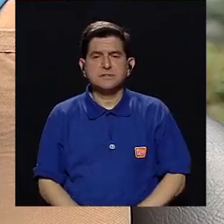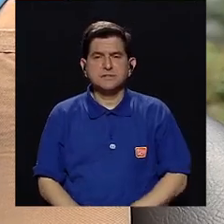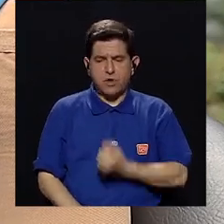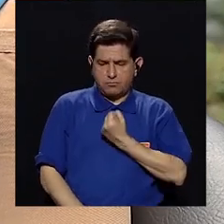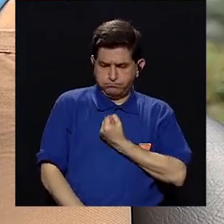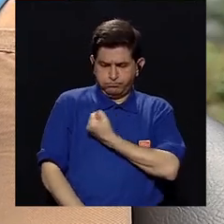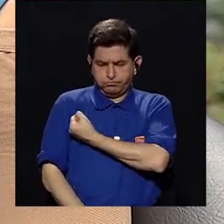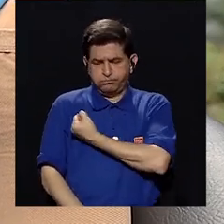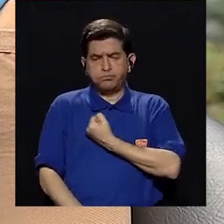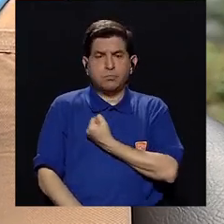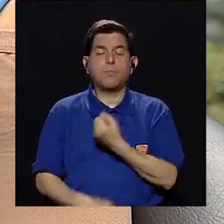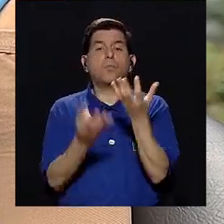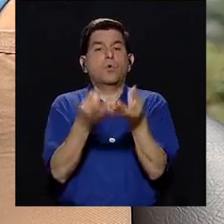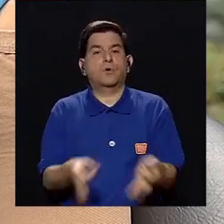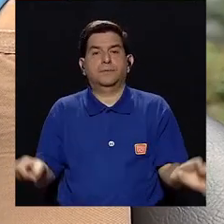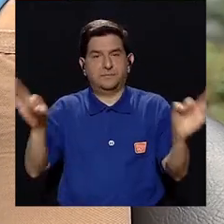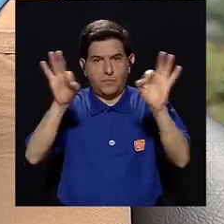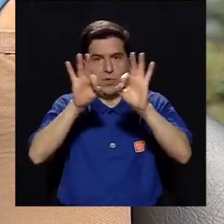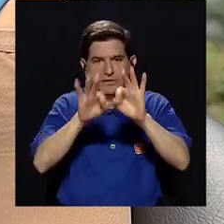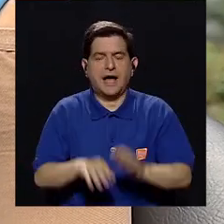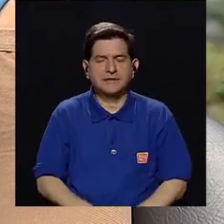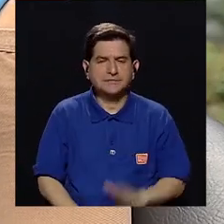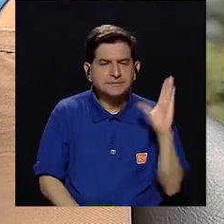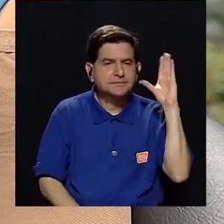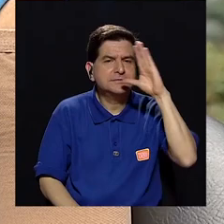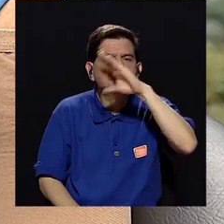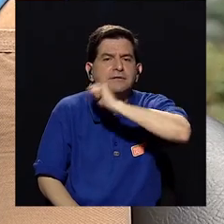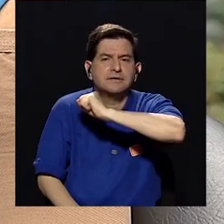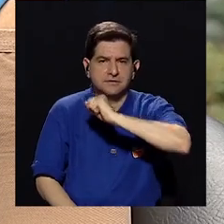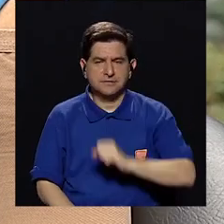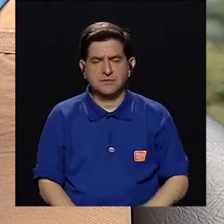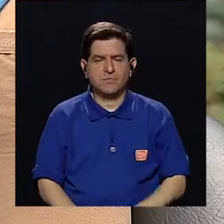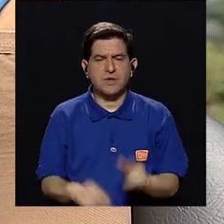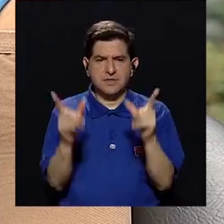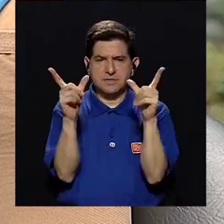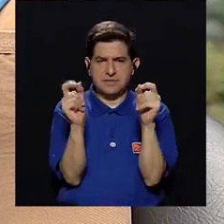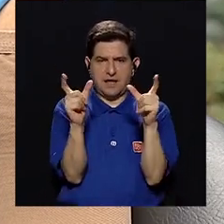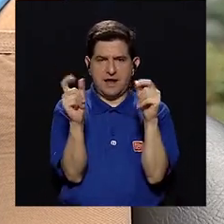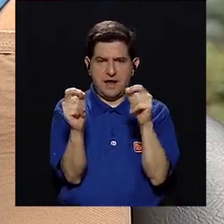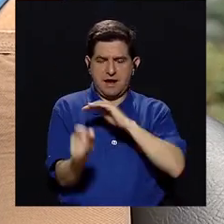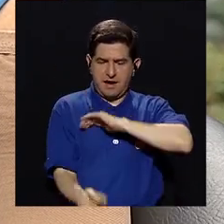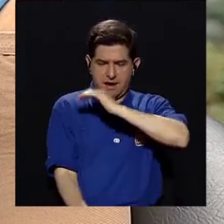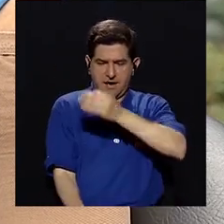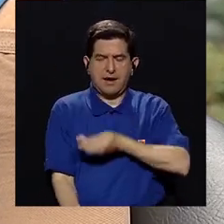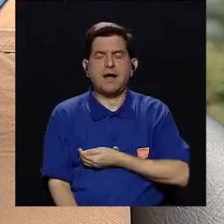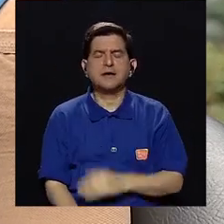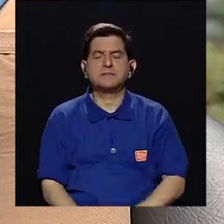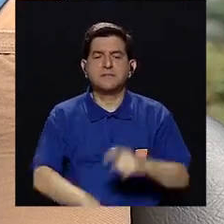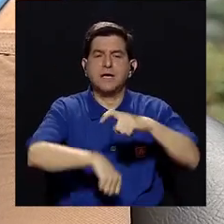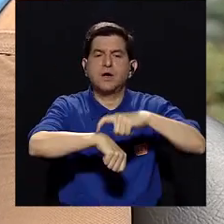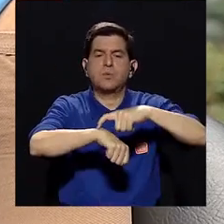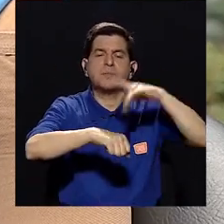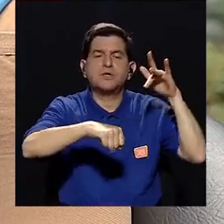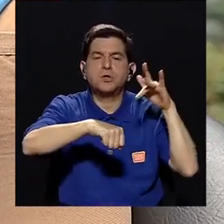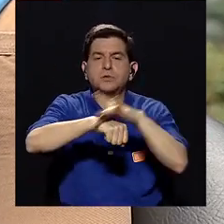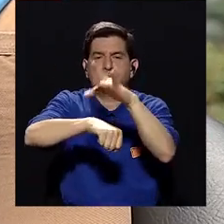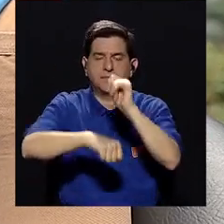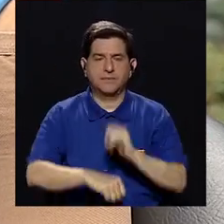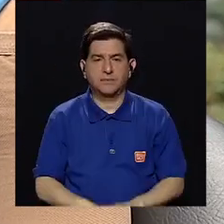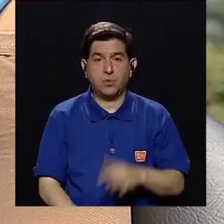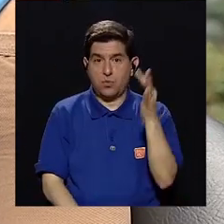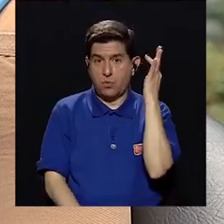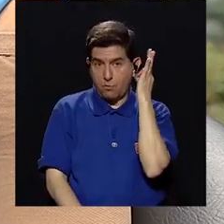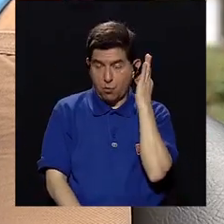importantes para detectar el cáncer de mama en estadios tempranos entonces la mujer tiene que